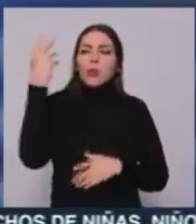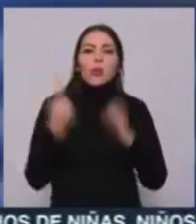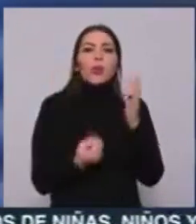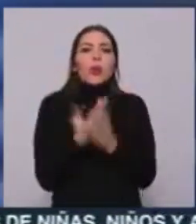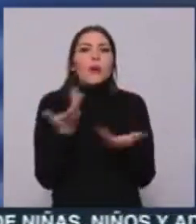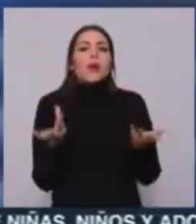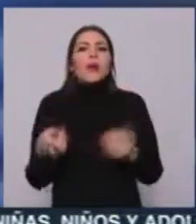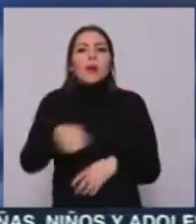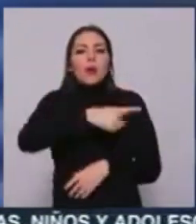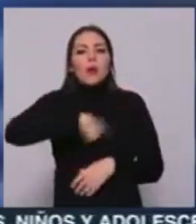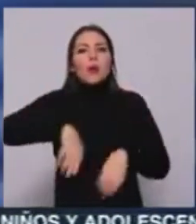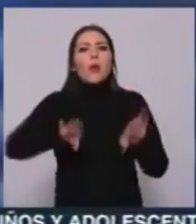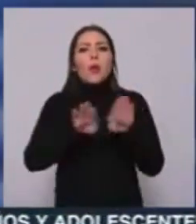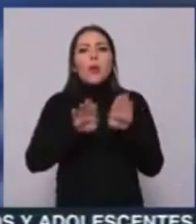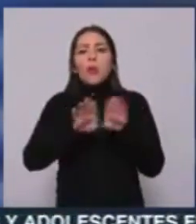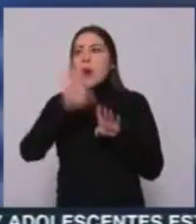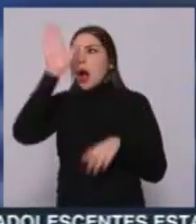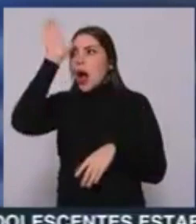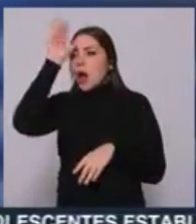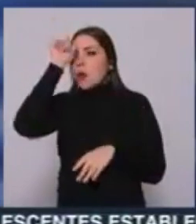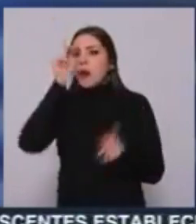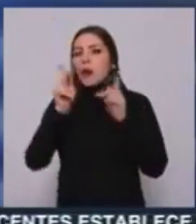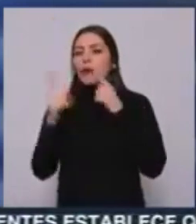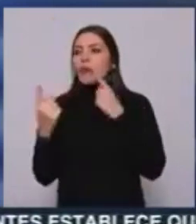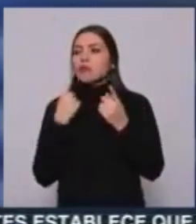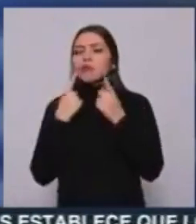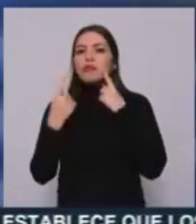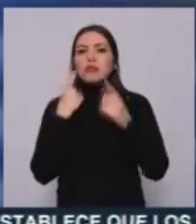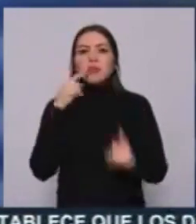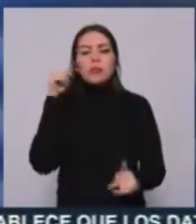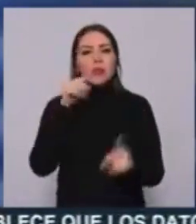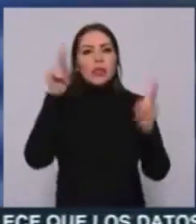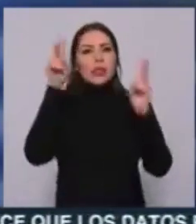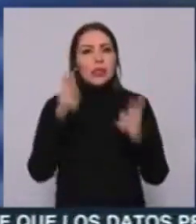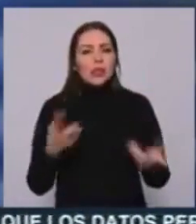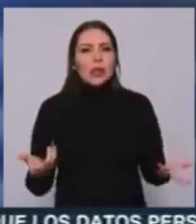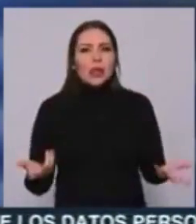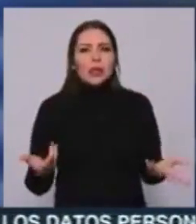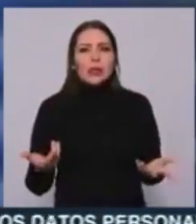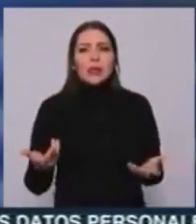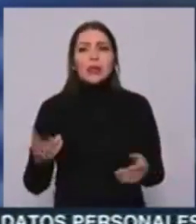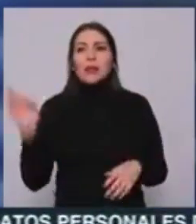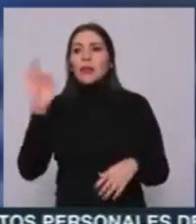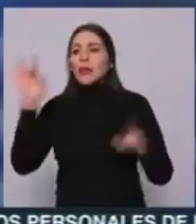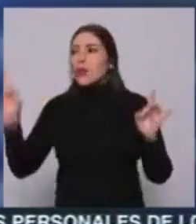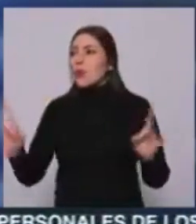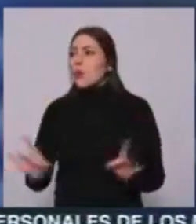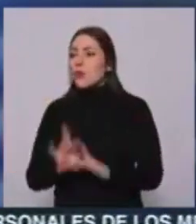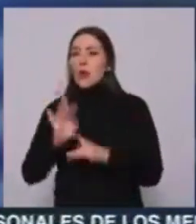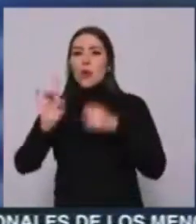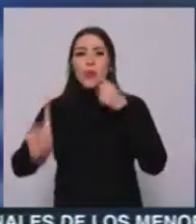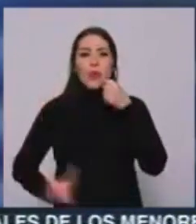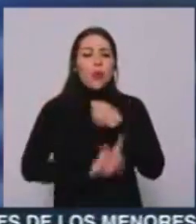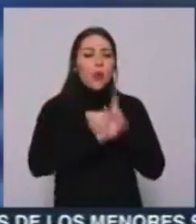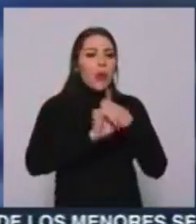acuerdo para eso. Cómo nos preparamos adecuadamente para los desastres, cómo tenemos